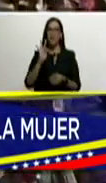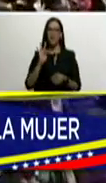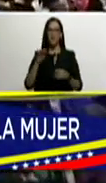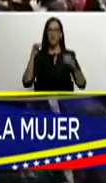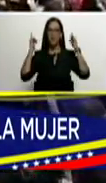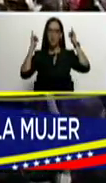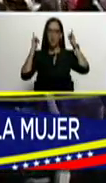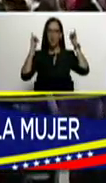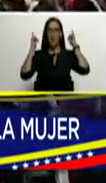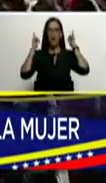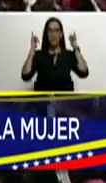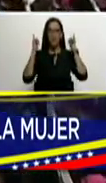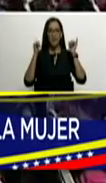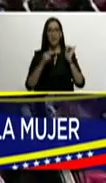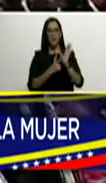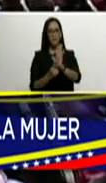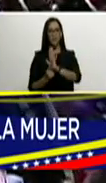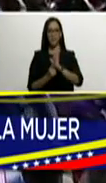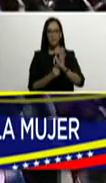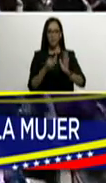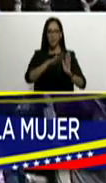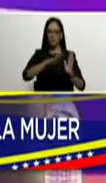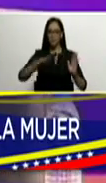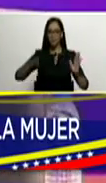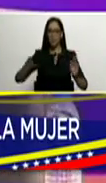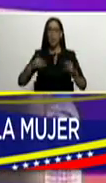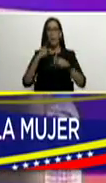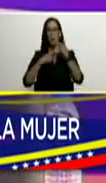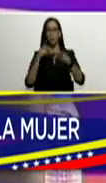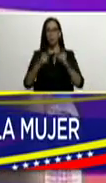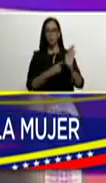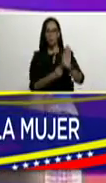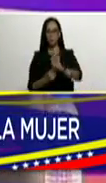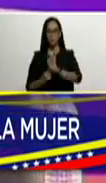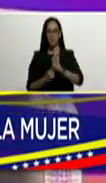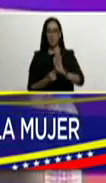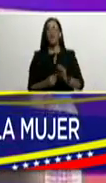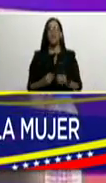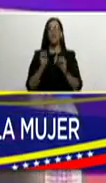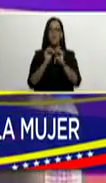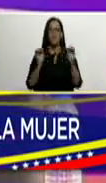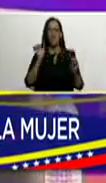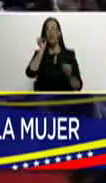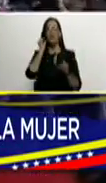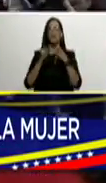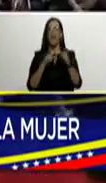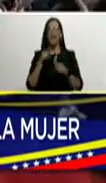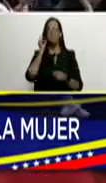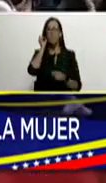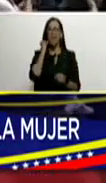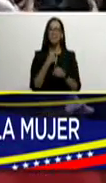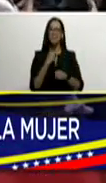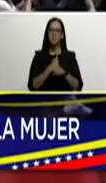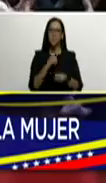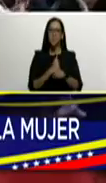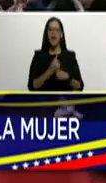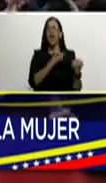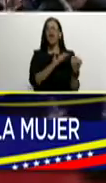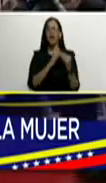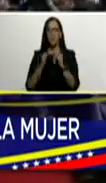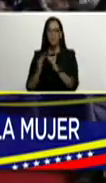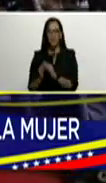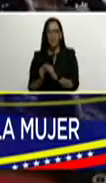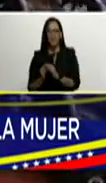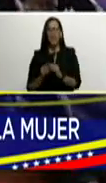donde presentar nuestros productos. Así que el llamado es a las mujeres productivas de nuestra patria, a las emprendedoras, a las comuneras,